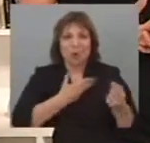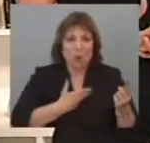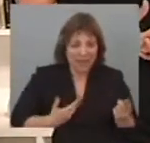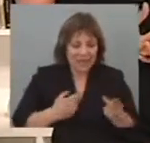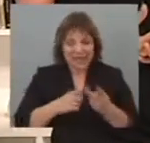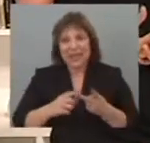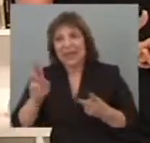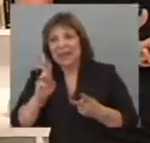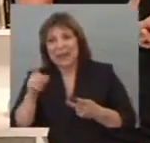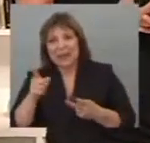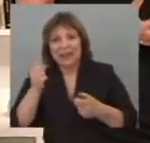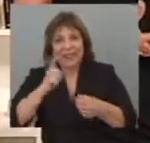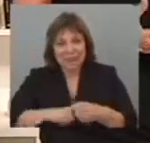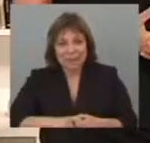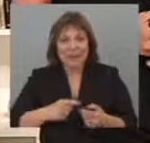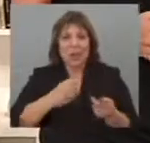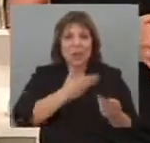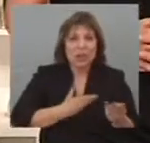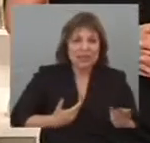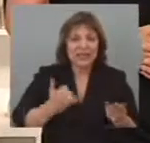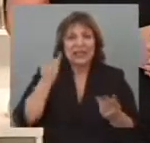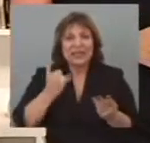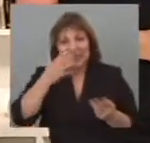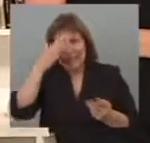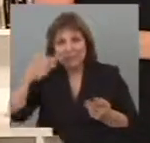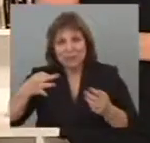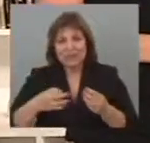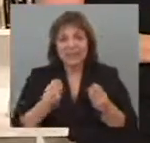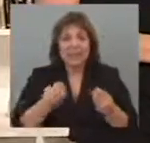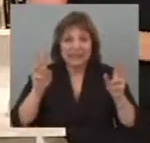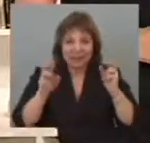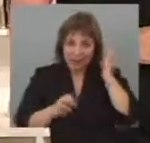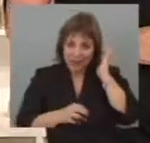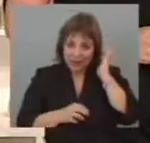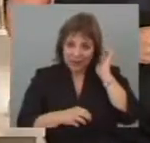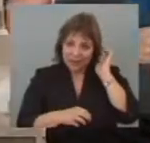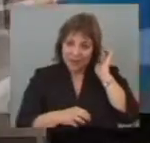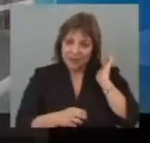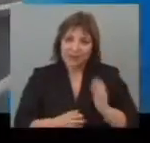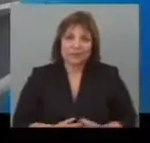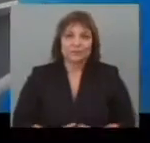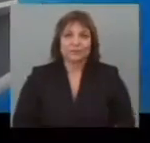los representantes gremiales, los docentes y los especialistas en el tema? Vamos a ver un adelanto.